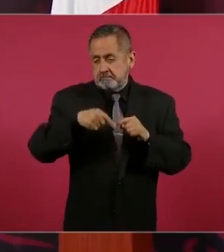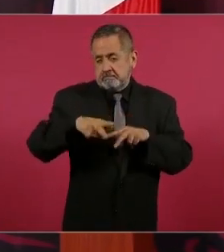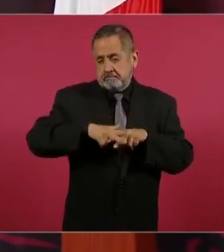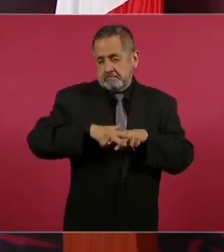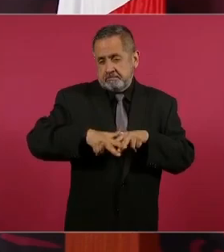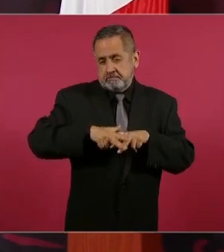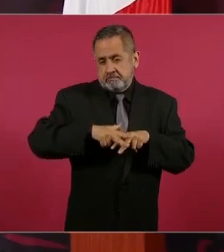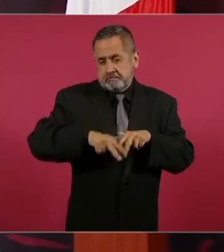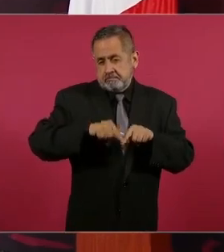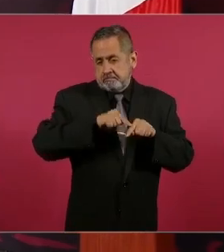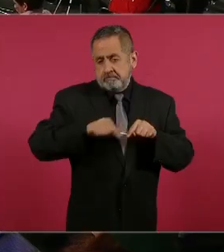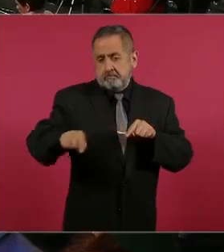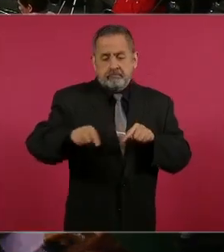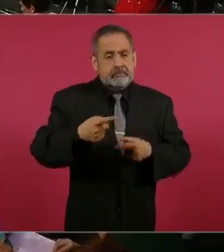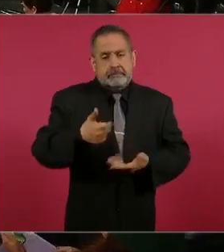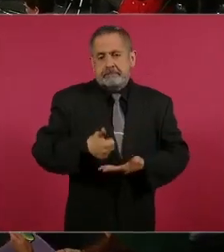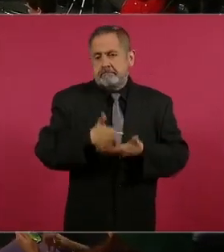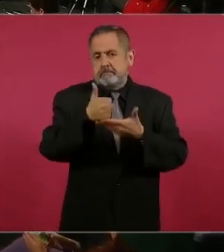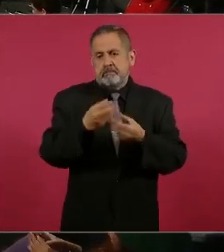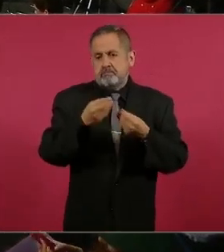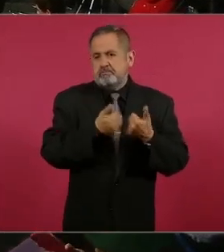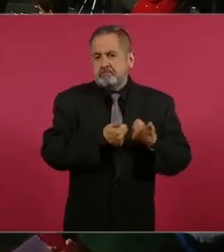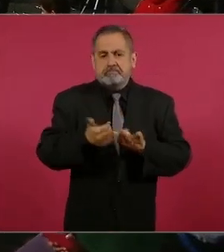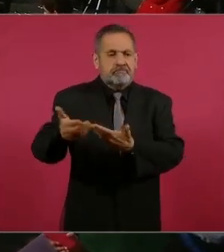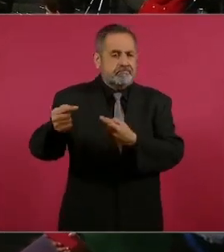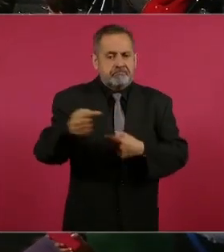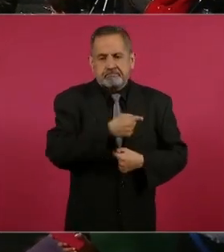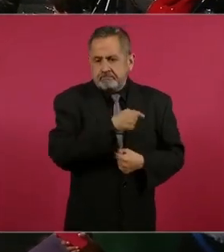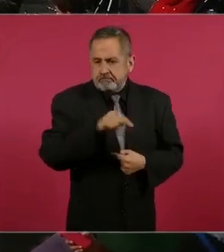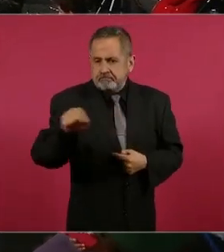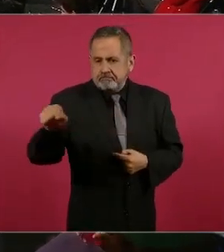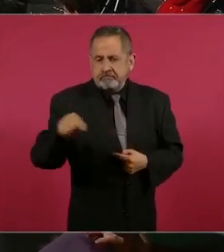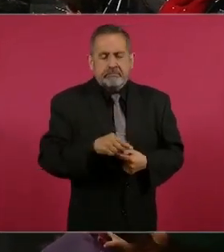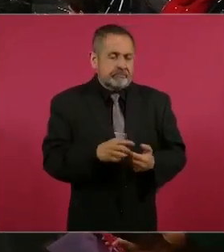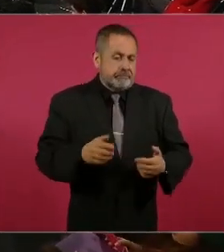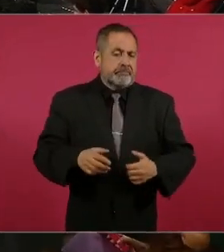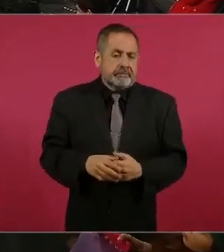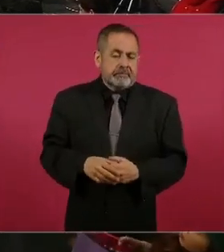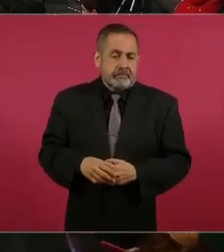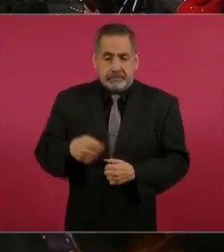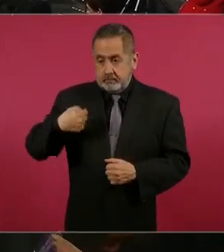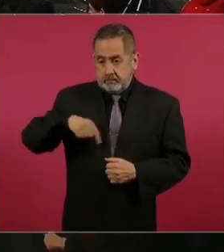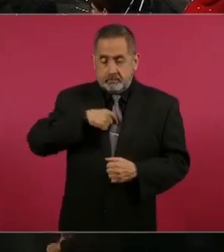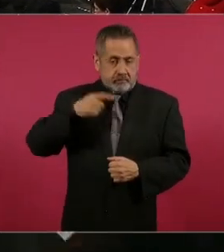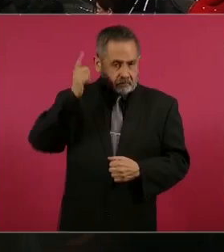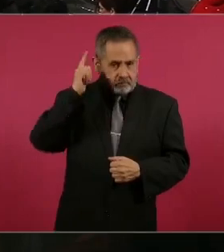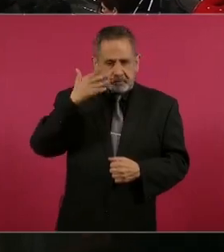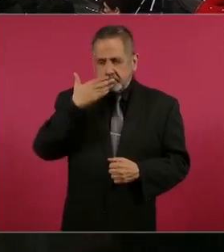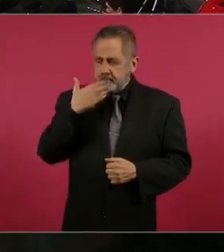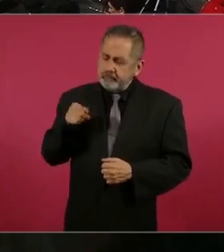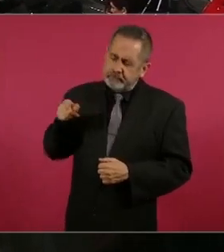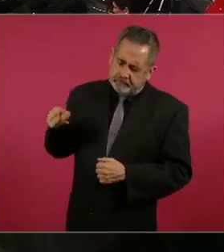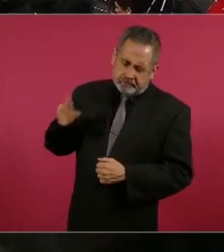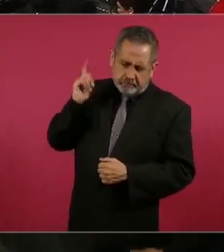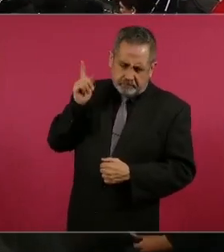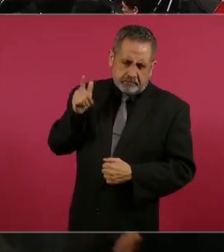eso va a ayudar mucho y nosotros esperamos que le vaya bien